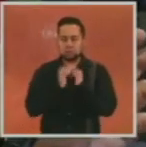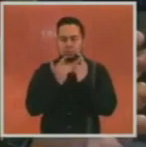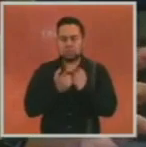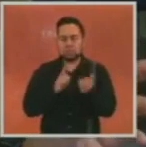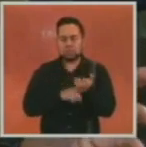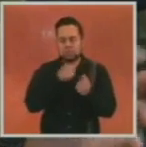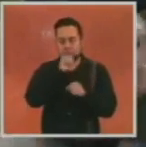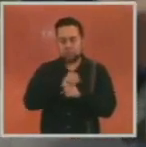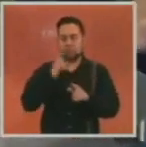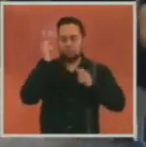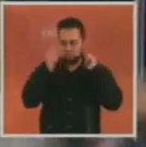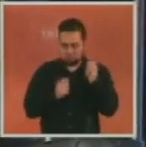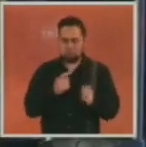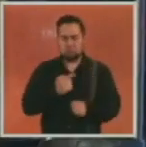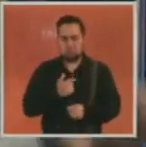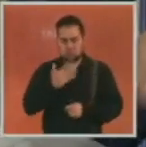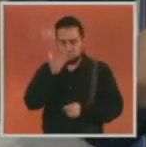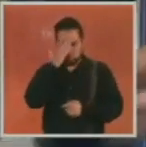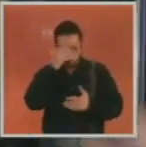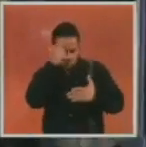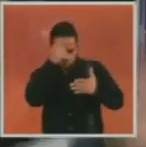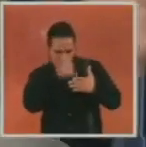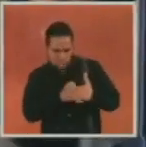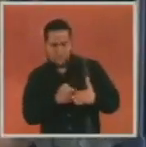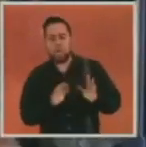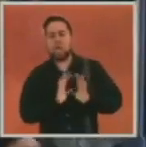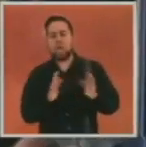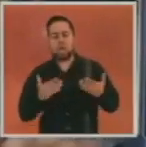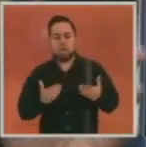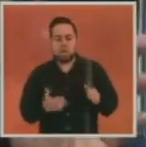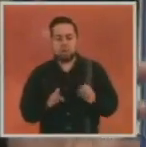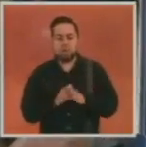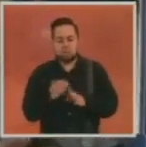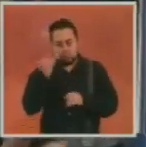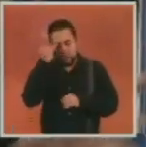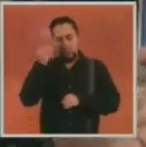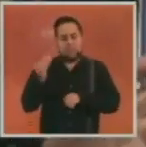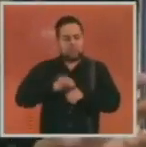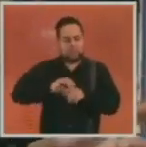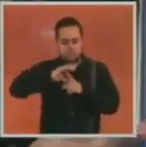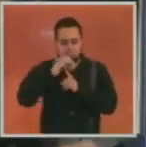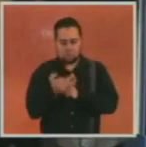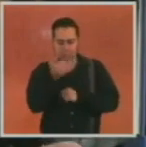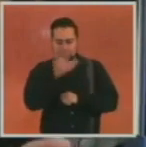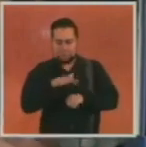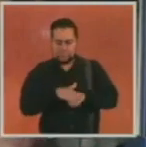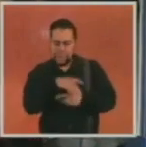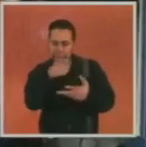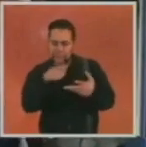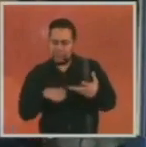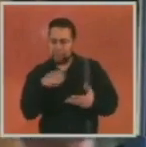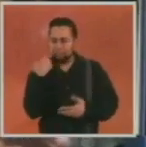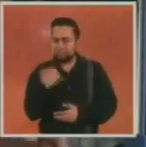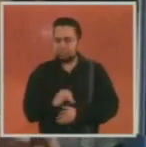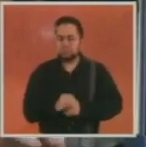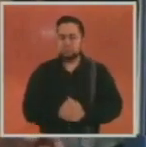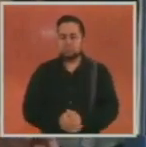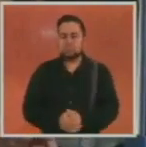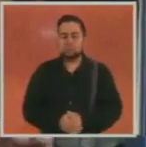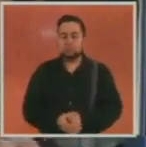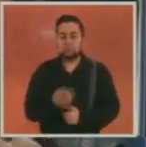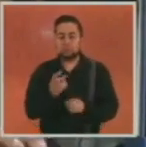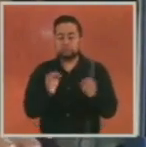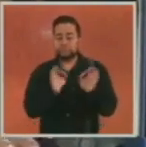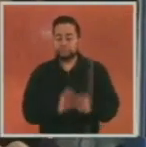la secretaría de turismo y conocer de fondo todo esto y cómo se creó el famoso comité de autenticidad esto es muy